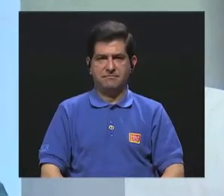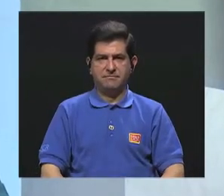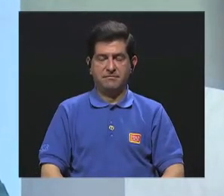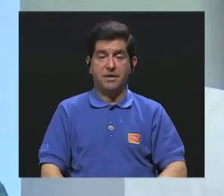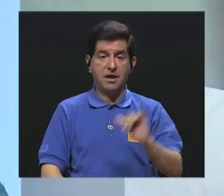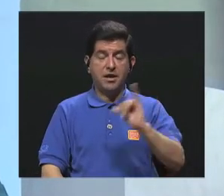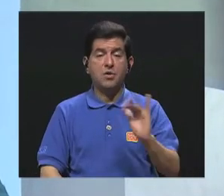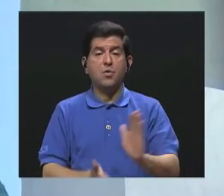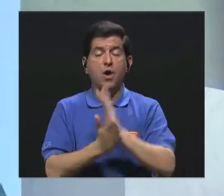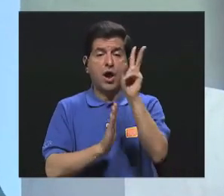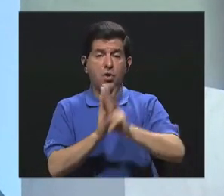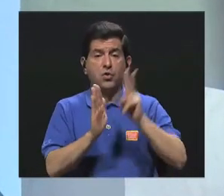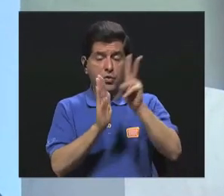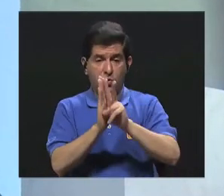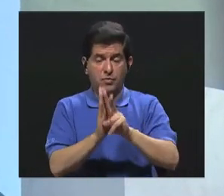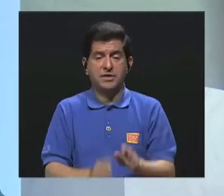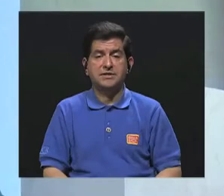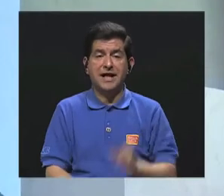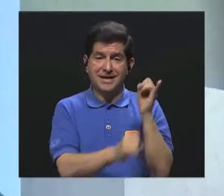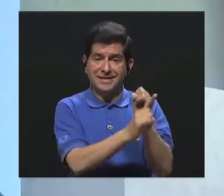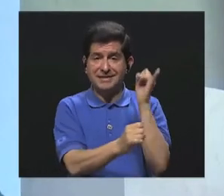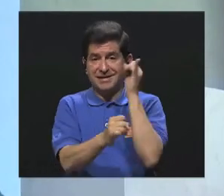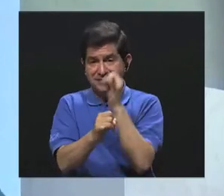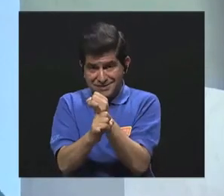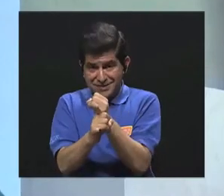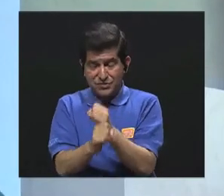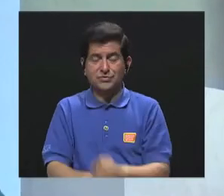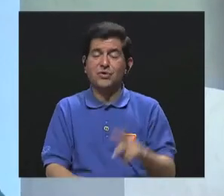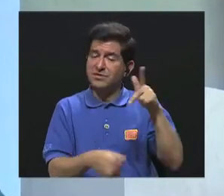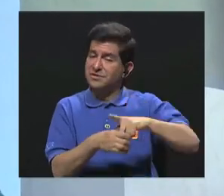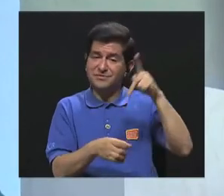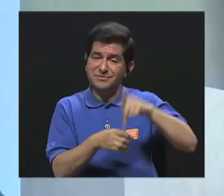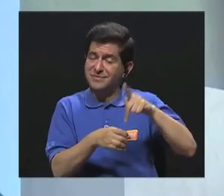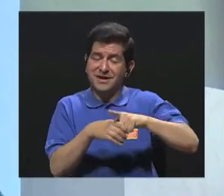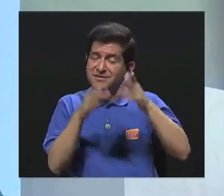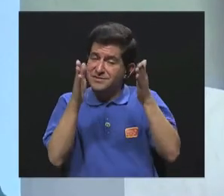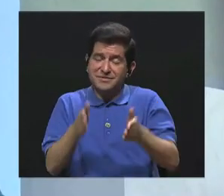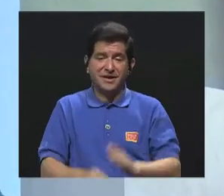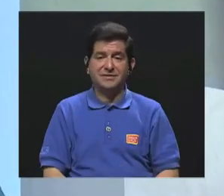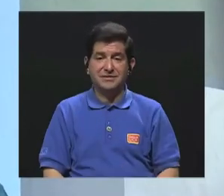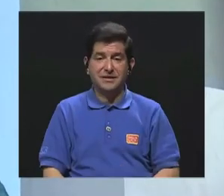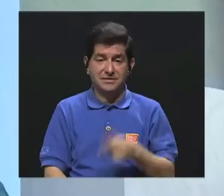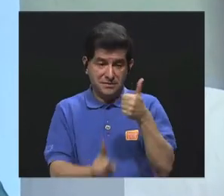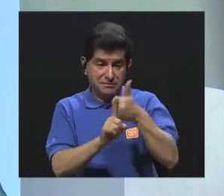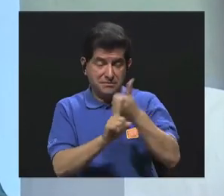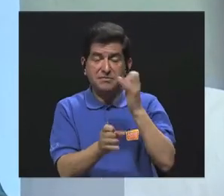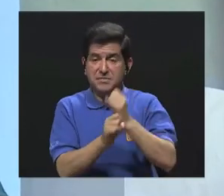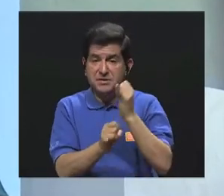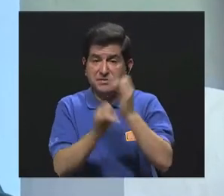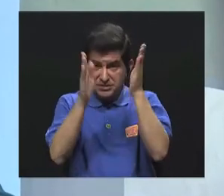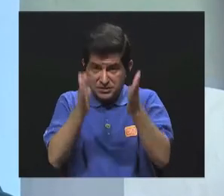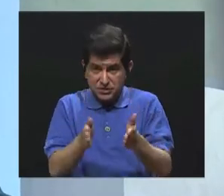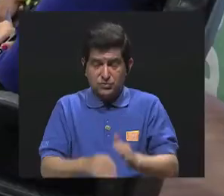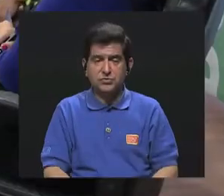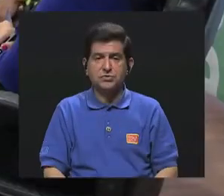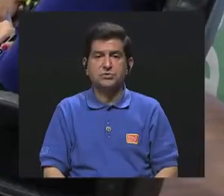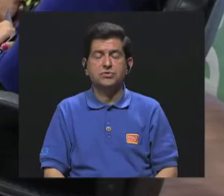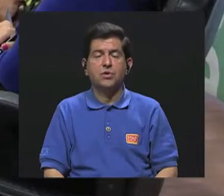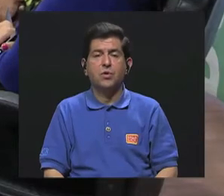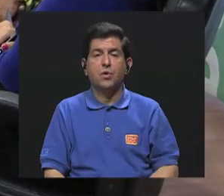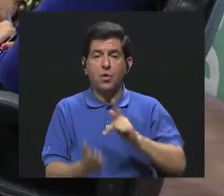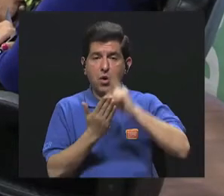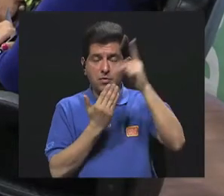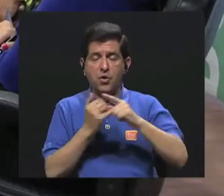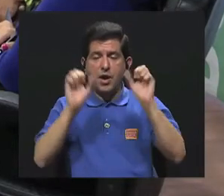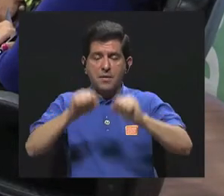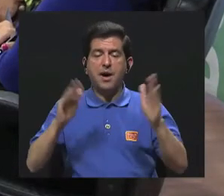también es un documental que pertenece a las instituciones que participaron. Claro, entonces, claro, las mismas instituciones, digamos, el programa Puede Volar,